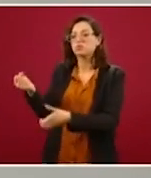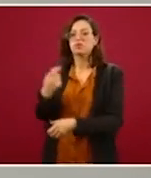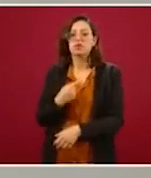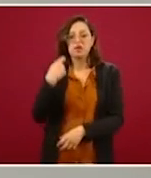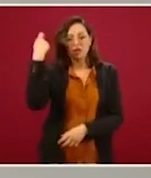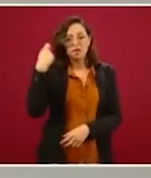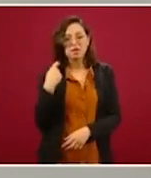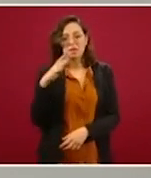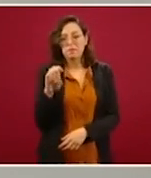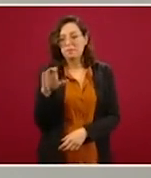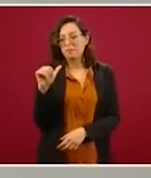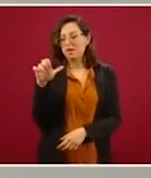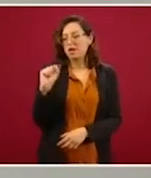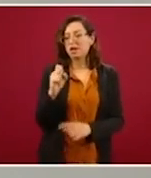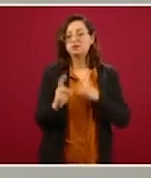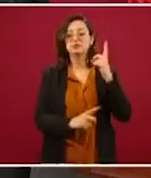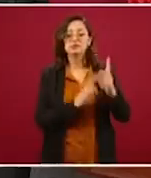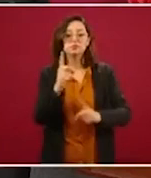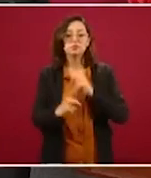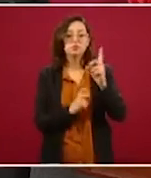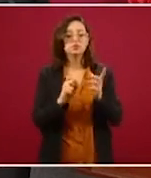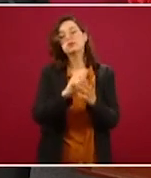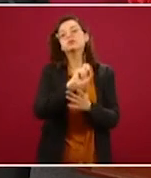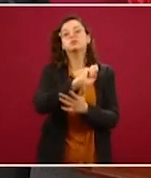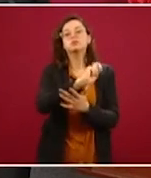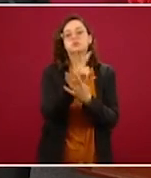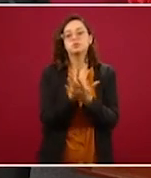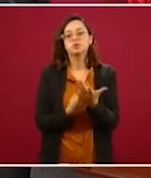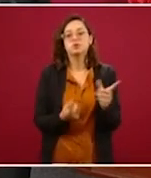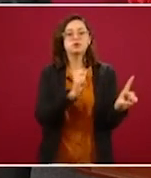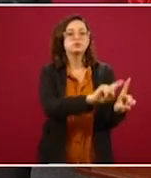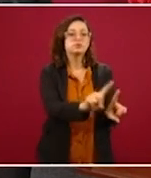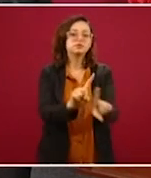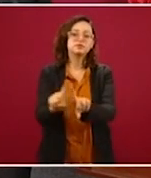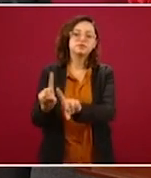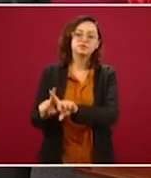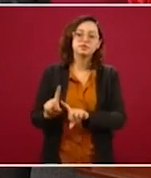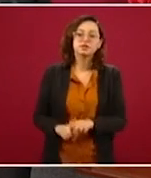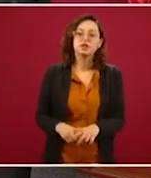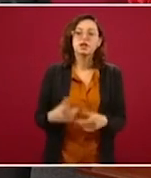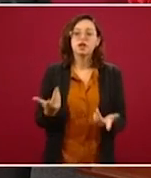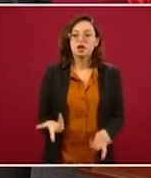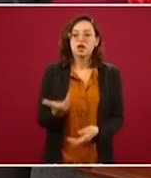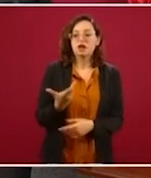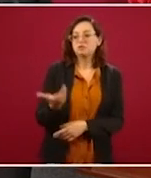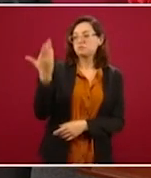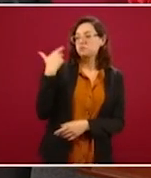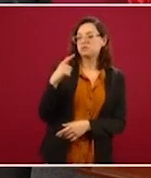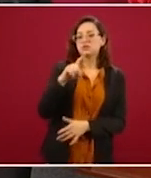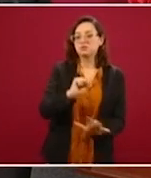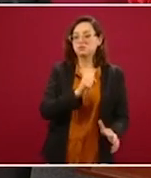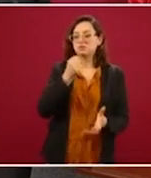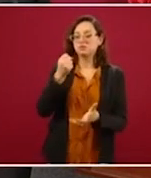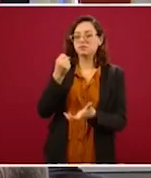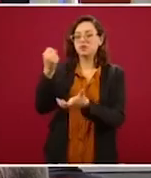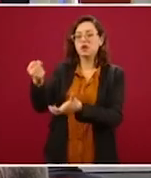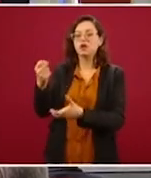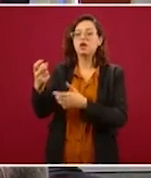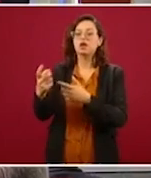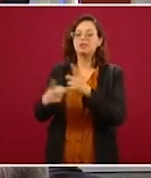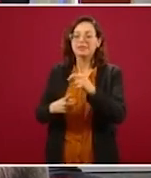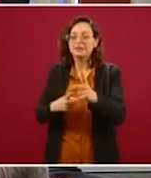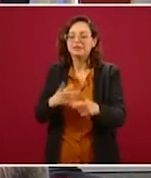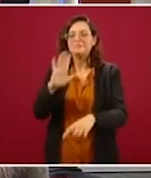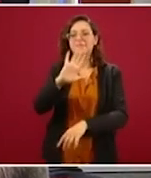a programas culturales. Por instrucción del señor presidente, la última subasta fue para Oaxaca, para instrumentos deportivos, perdón, para